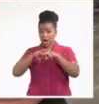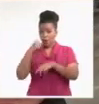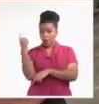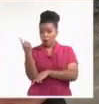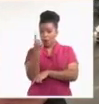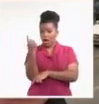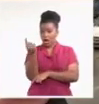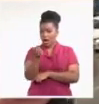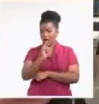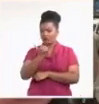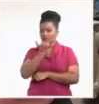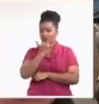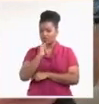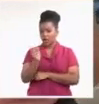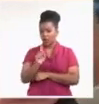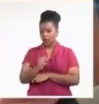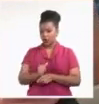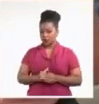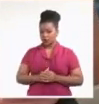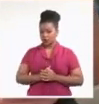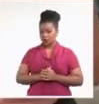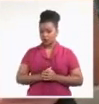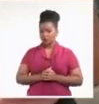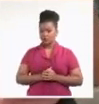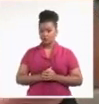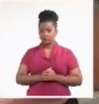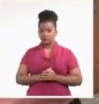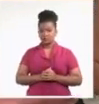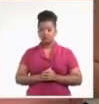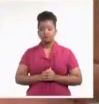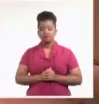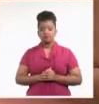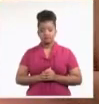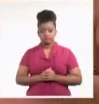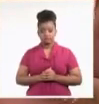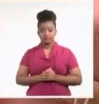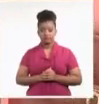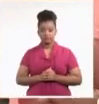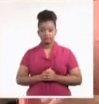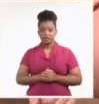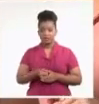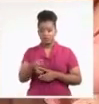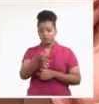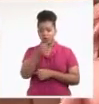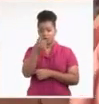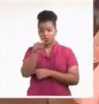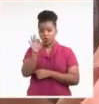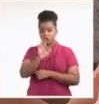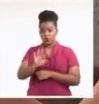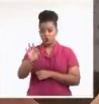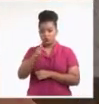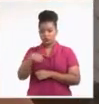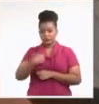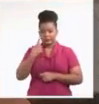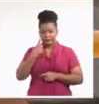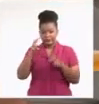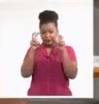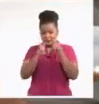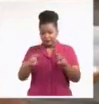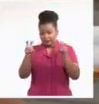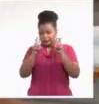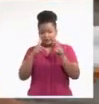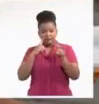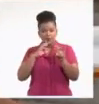no pasó. Bueno, sí, venimos del municipio de octubre, donde estábamos justamente calando, viendo